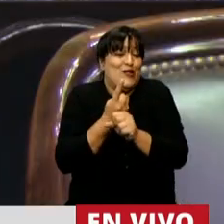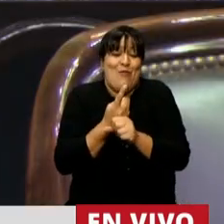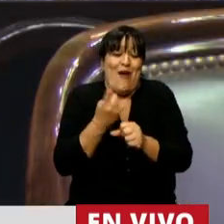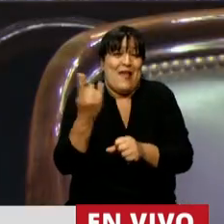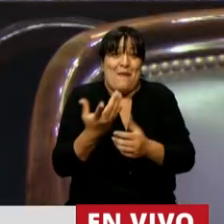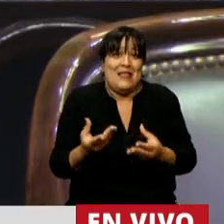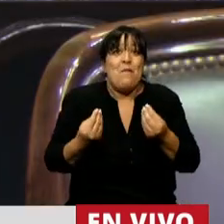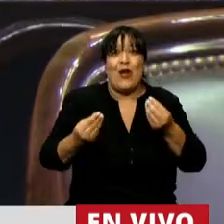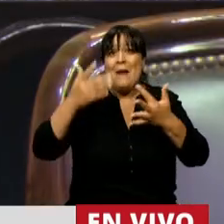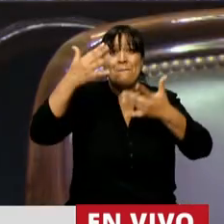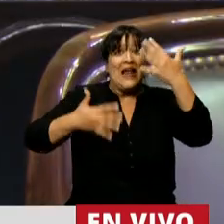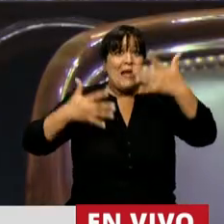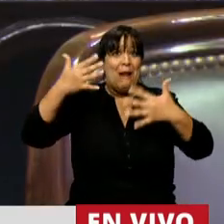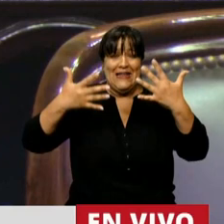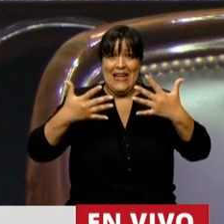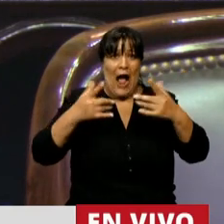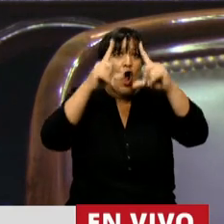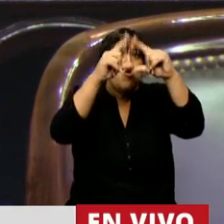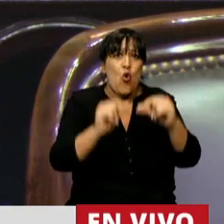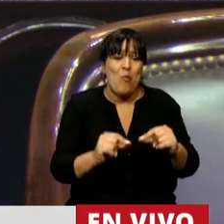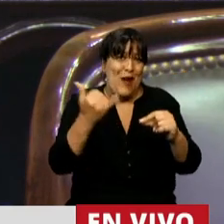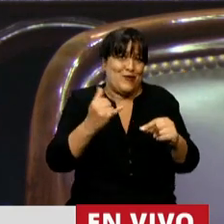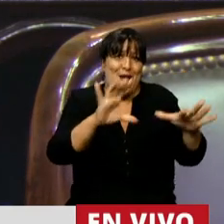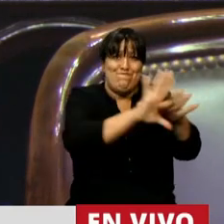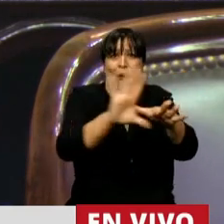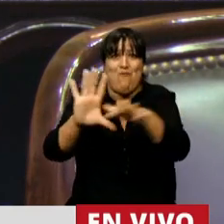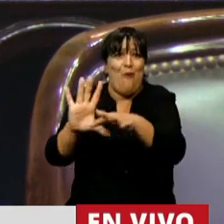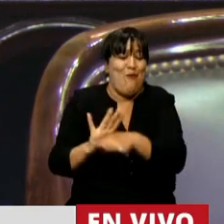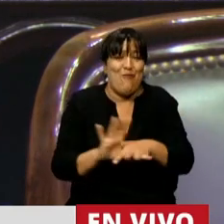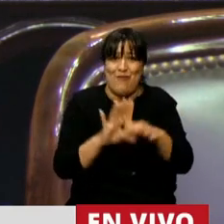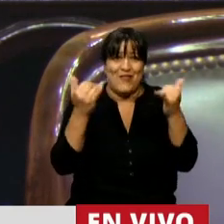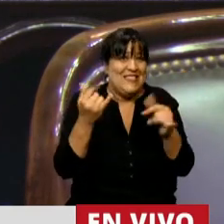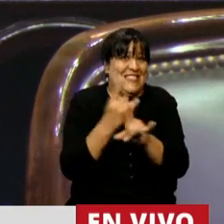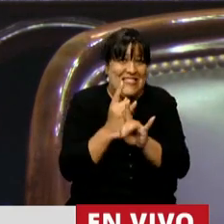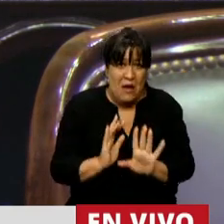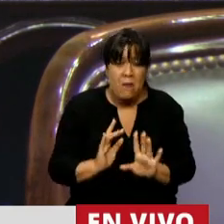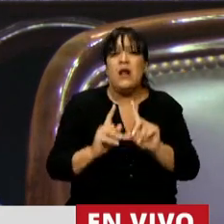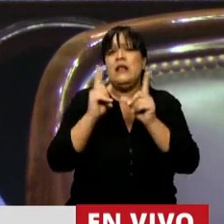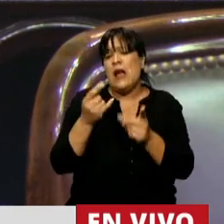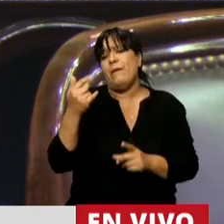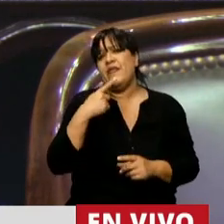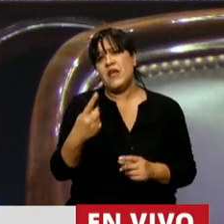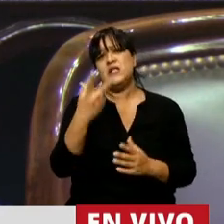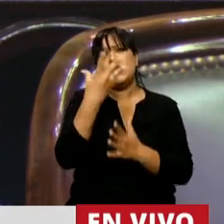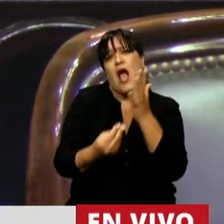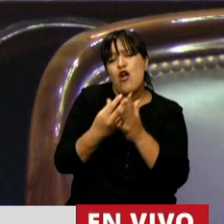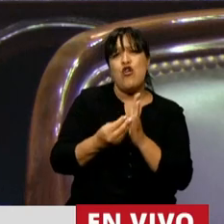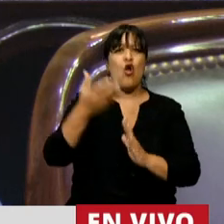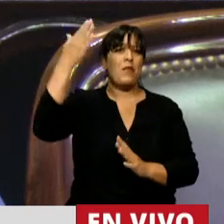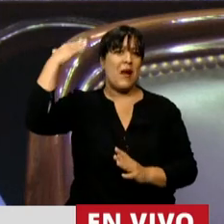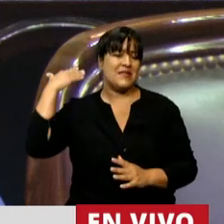matemática es una ciencia exacta. También se hizo apelaciones a errores, al pasado.